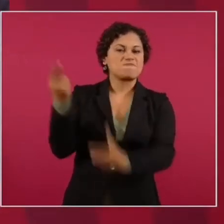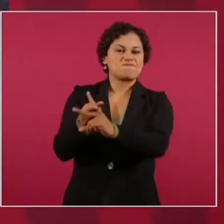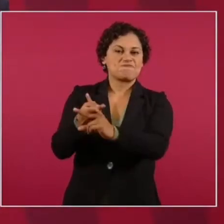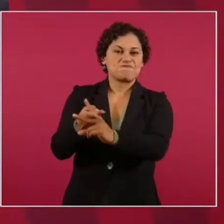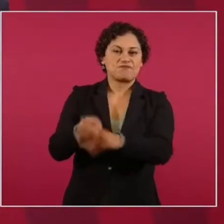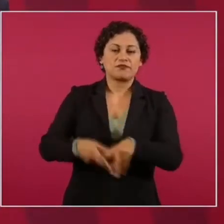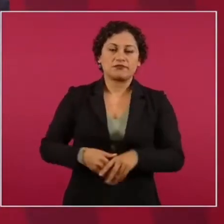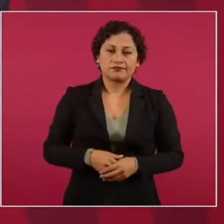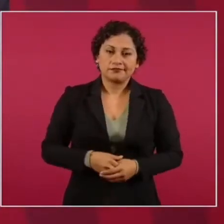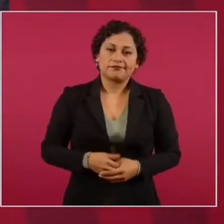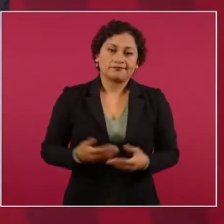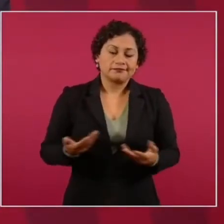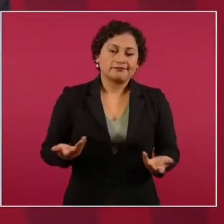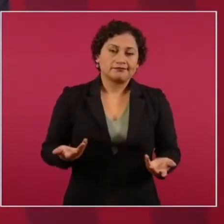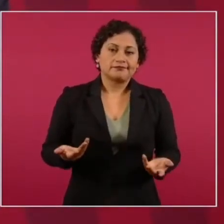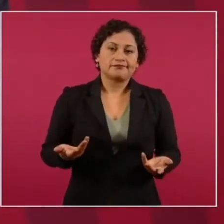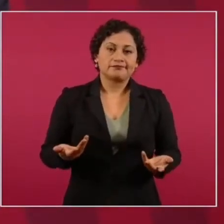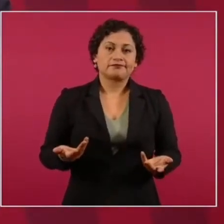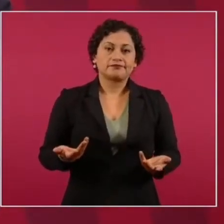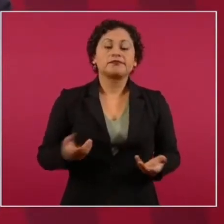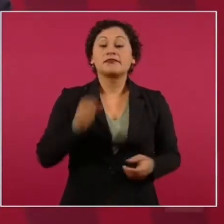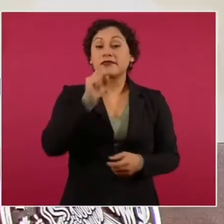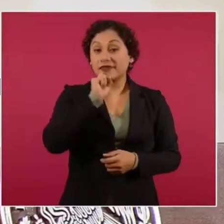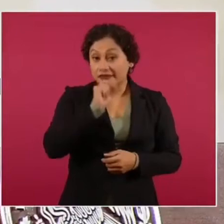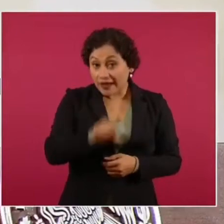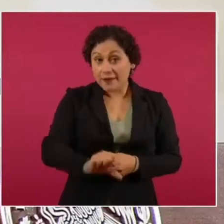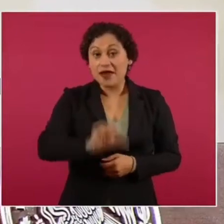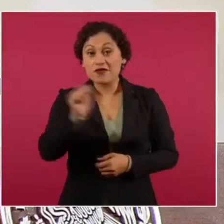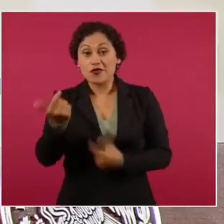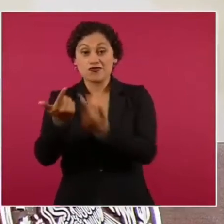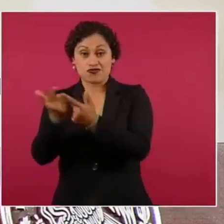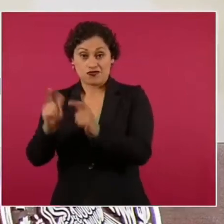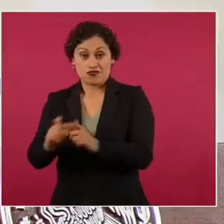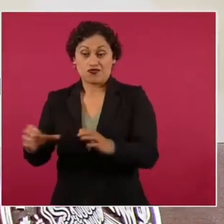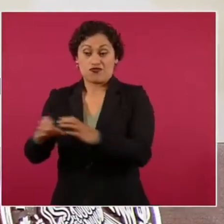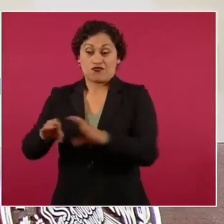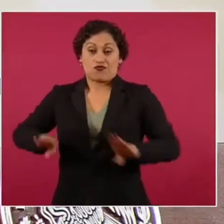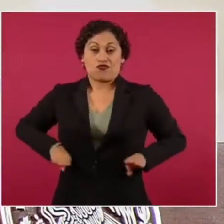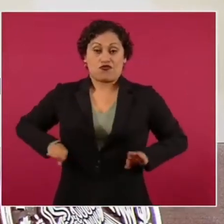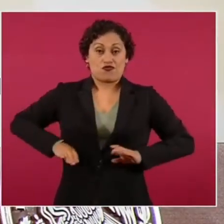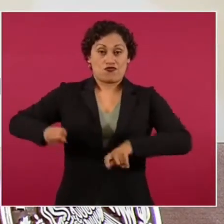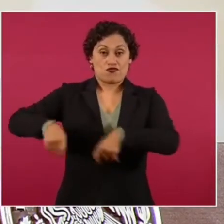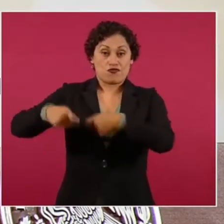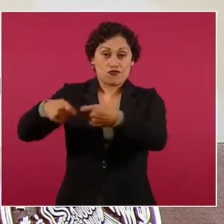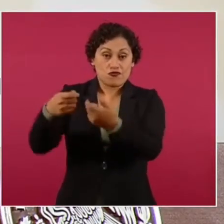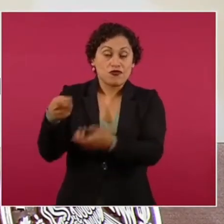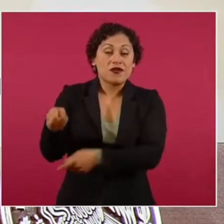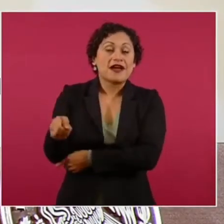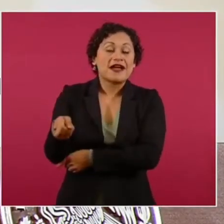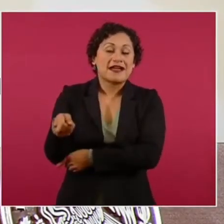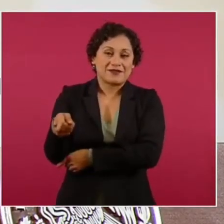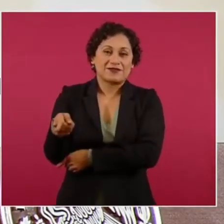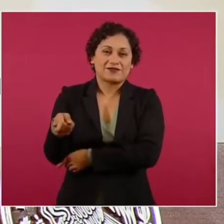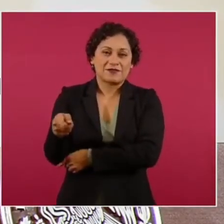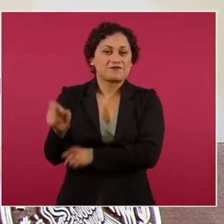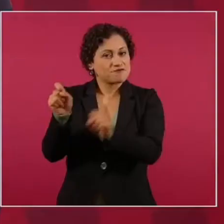como también otra banda de conservadores asesinó a Ocampo.